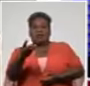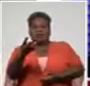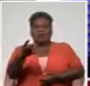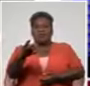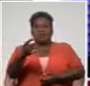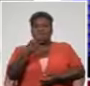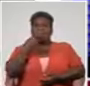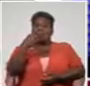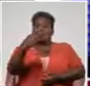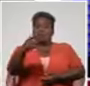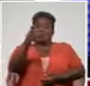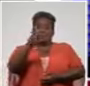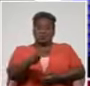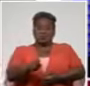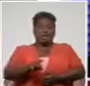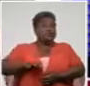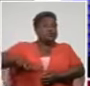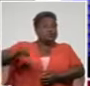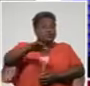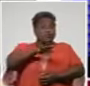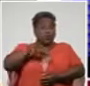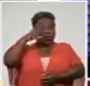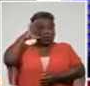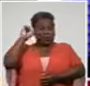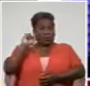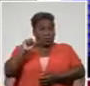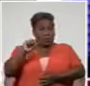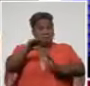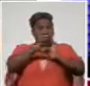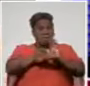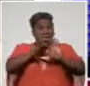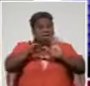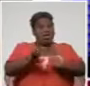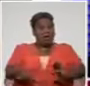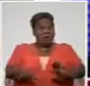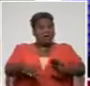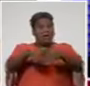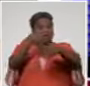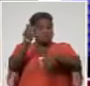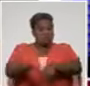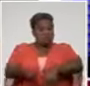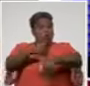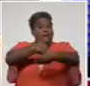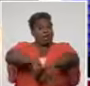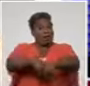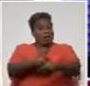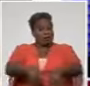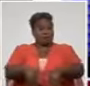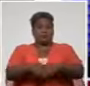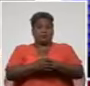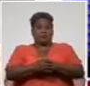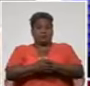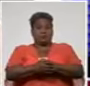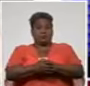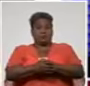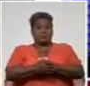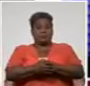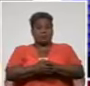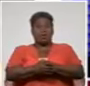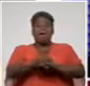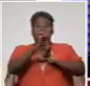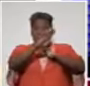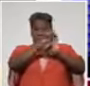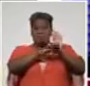Pero todo el mundo tiene que entender que son medidas para evitar el movimiento, son medidas para evitar que la gente salga a la calle, son medidas que